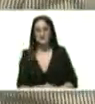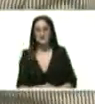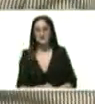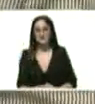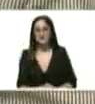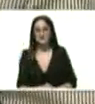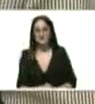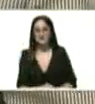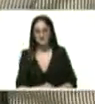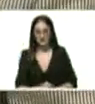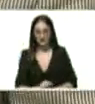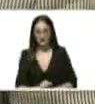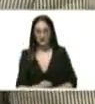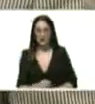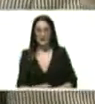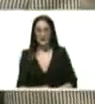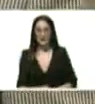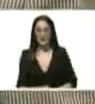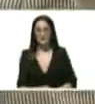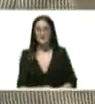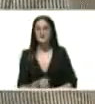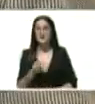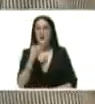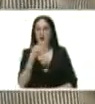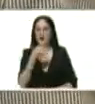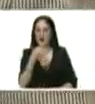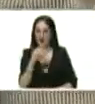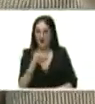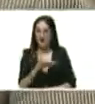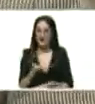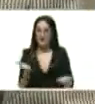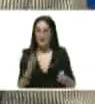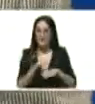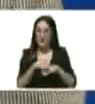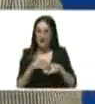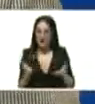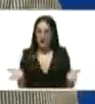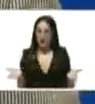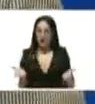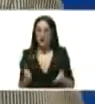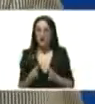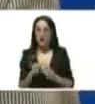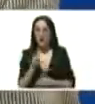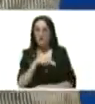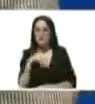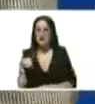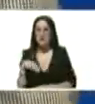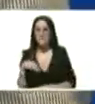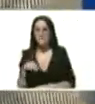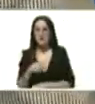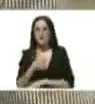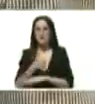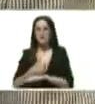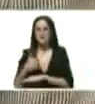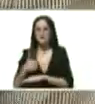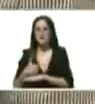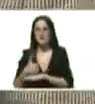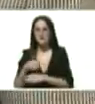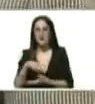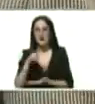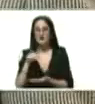Buenas tardes, presidente. Buenas tardes, señora vicepresidente. Buenas tardes, ministro. Y a todos los miembros del Ejecutivo Nacional.